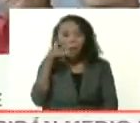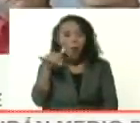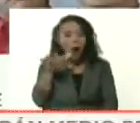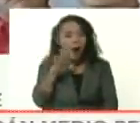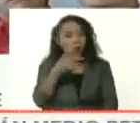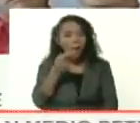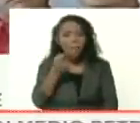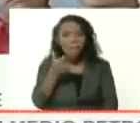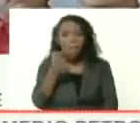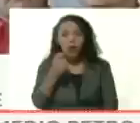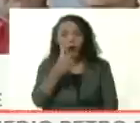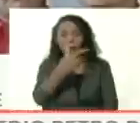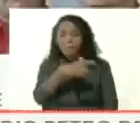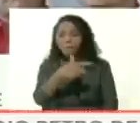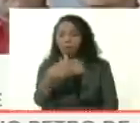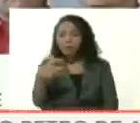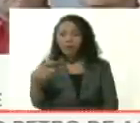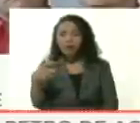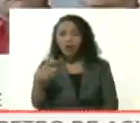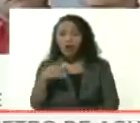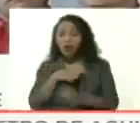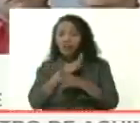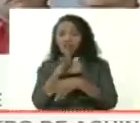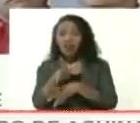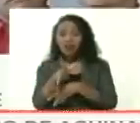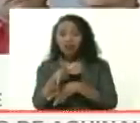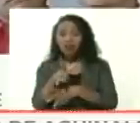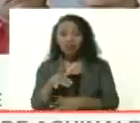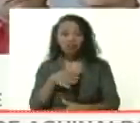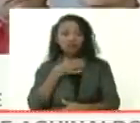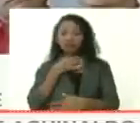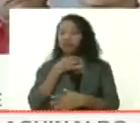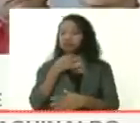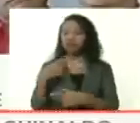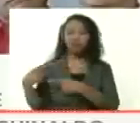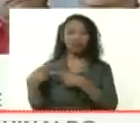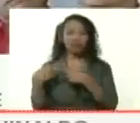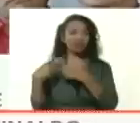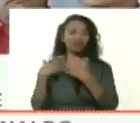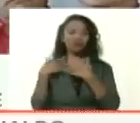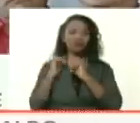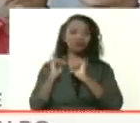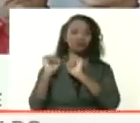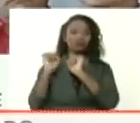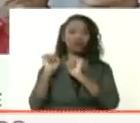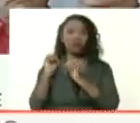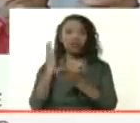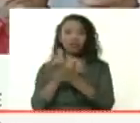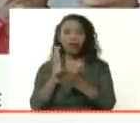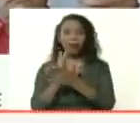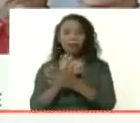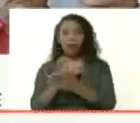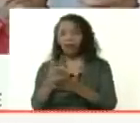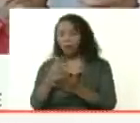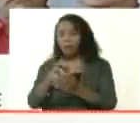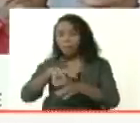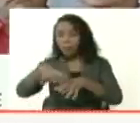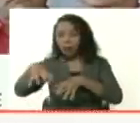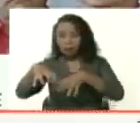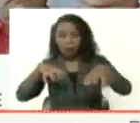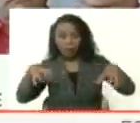gente, y los que fueron terminaron muy disgustados, entre ellos peleados, como siempre, divididos,